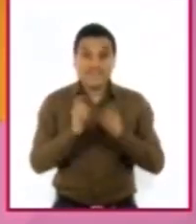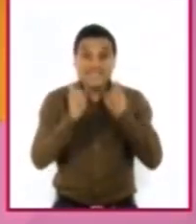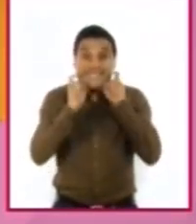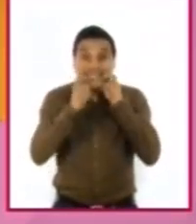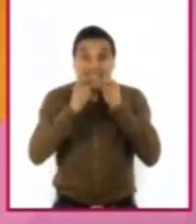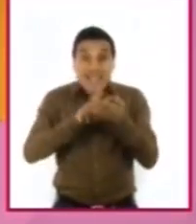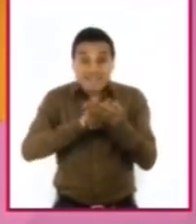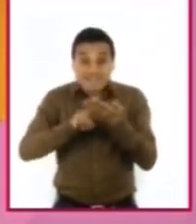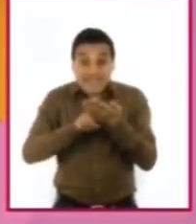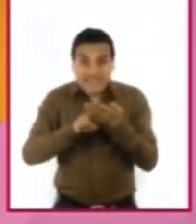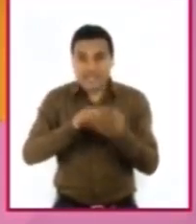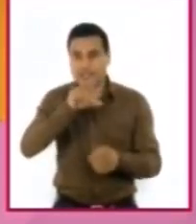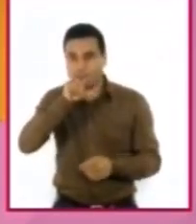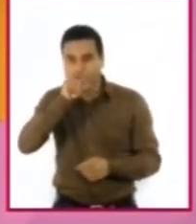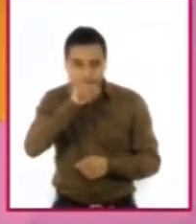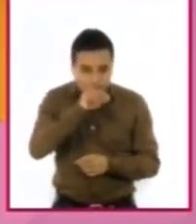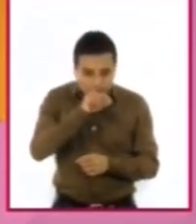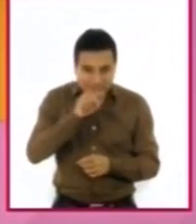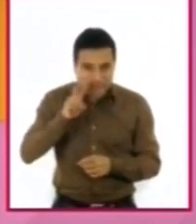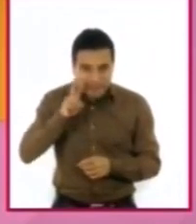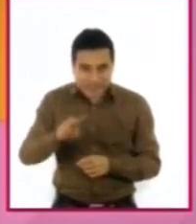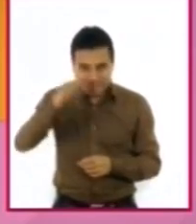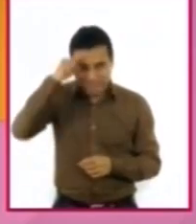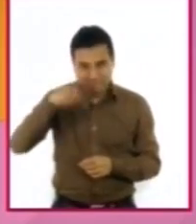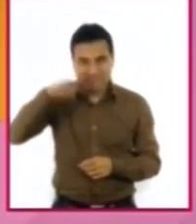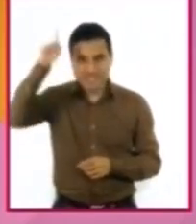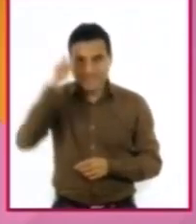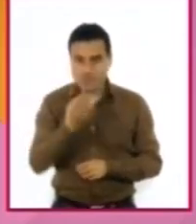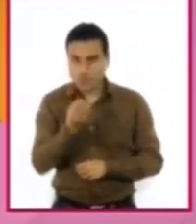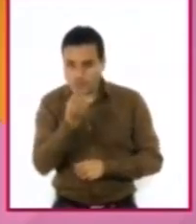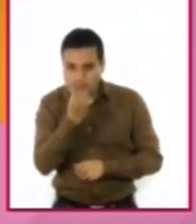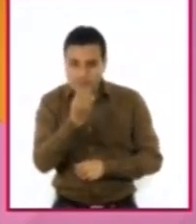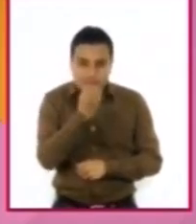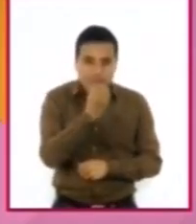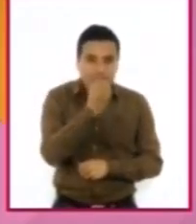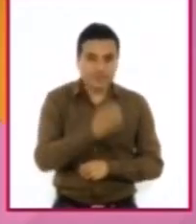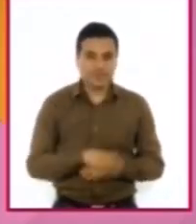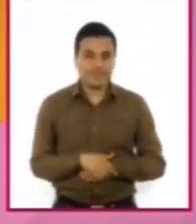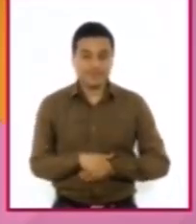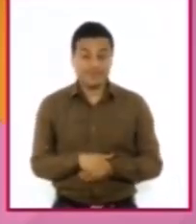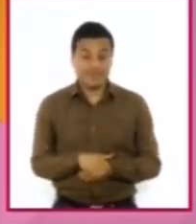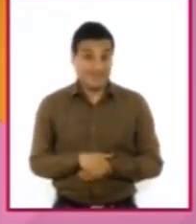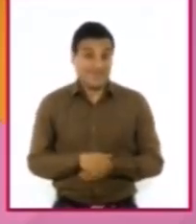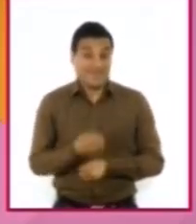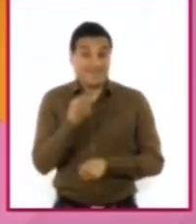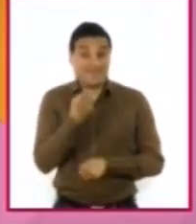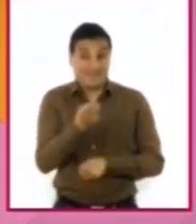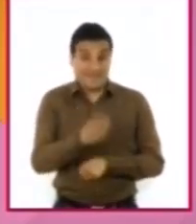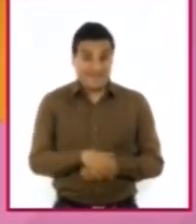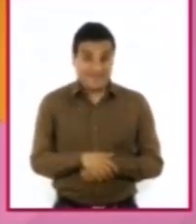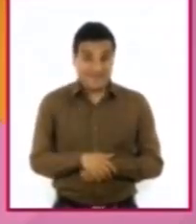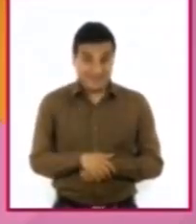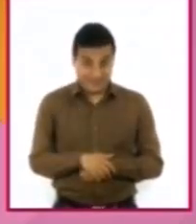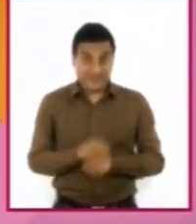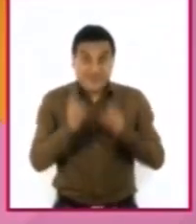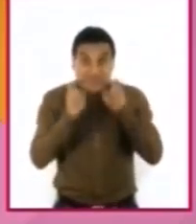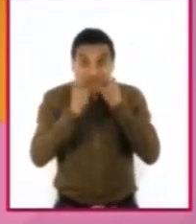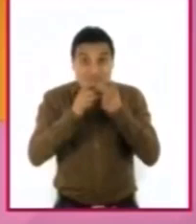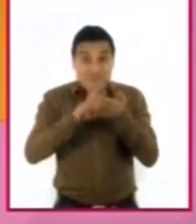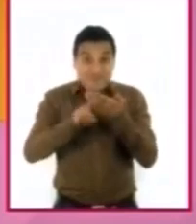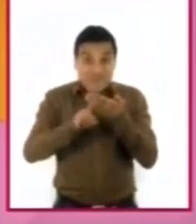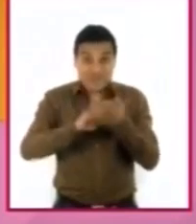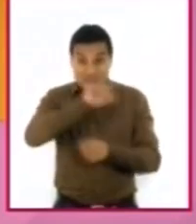la atención que los marrones y son devorados con mayor frecuencia por los pájaros. Por ello, tienen menos posibilidades de llegar a la